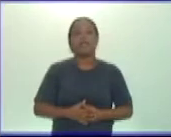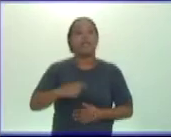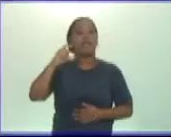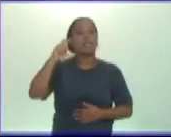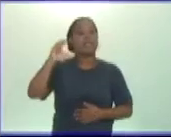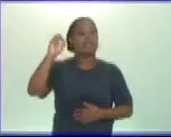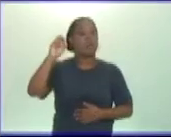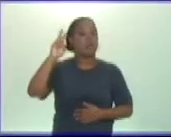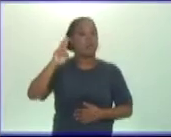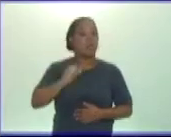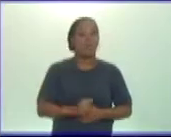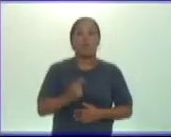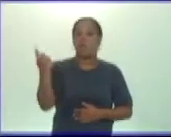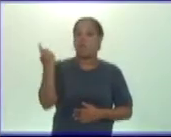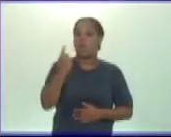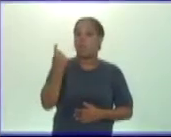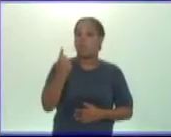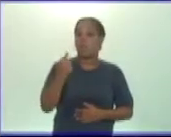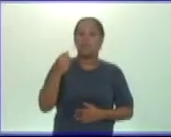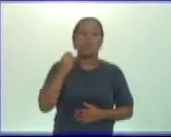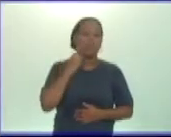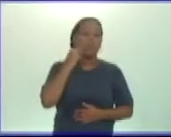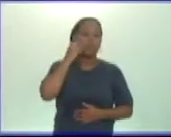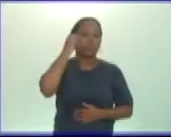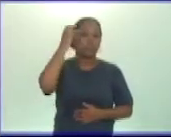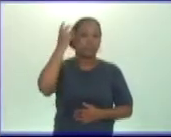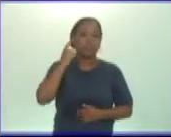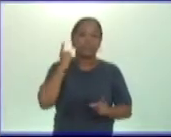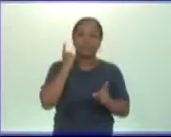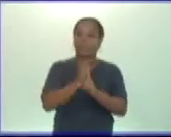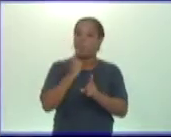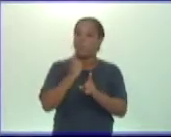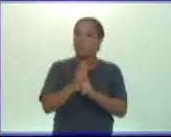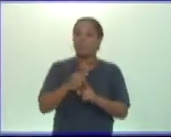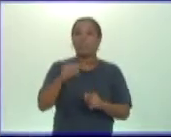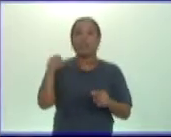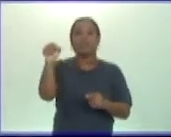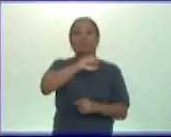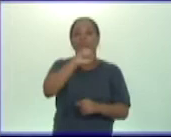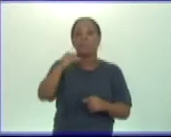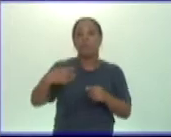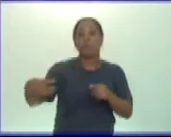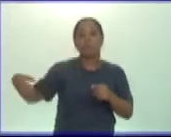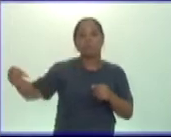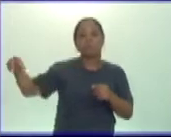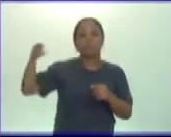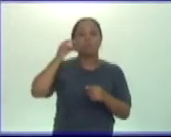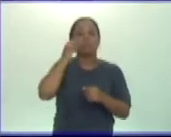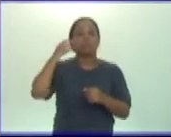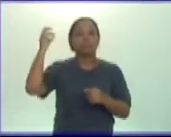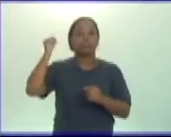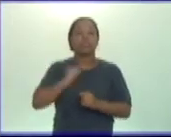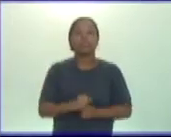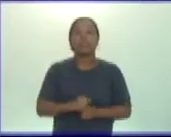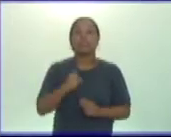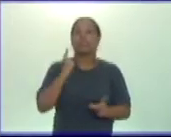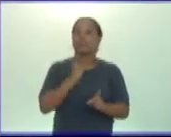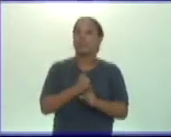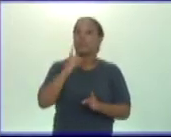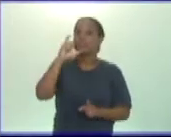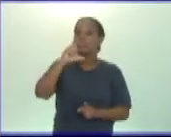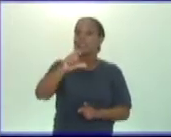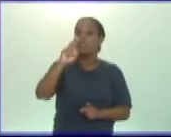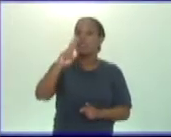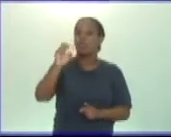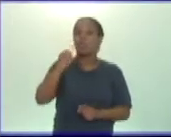carbono es uno de los gases que se encuentra en el escape de los automóviles, pero conjuntamente a él encontramos el dióxido de carbono, como pudimos apreciar